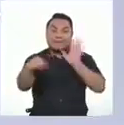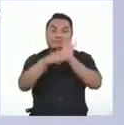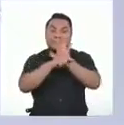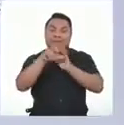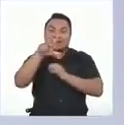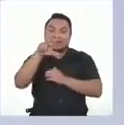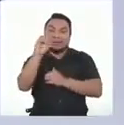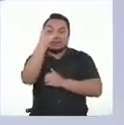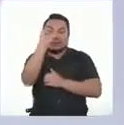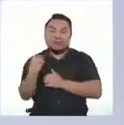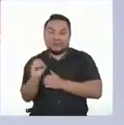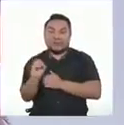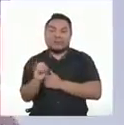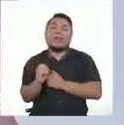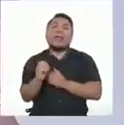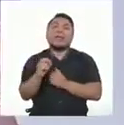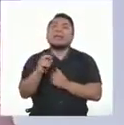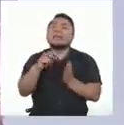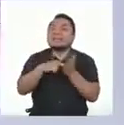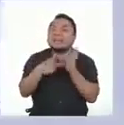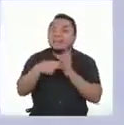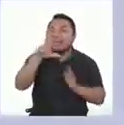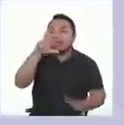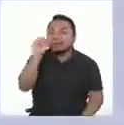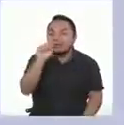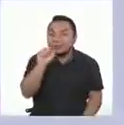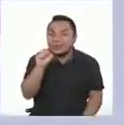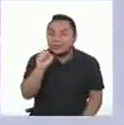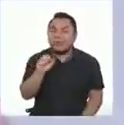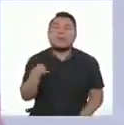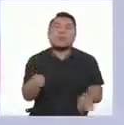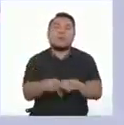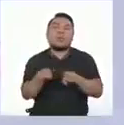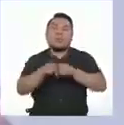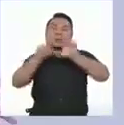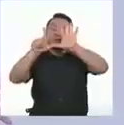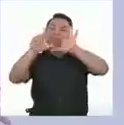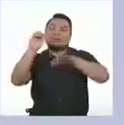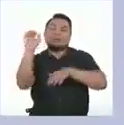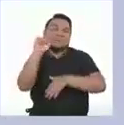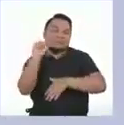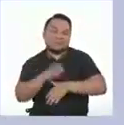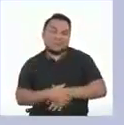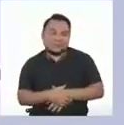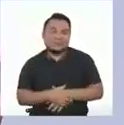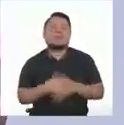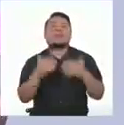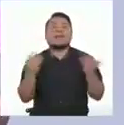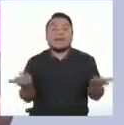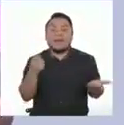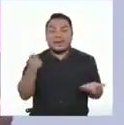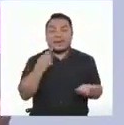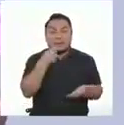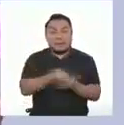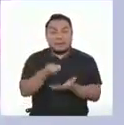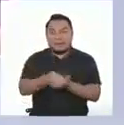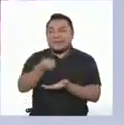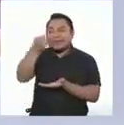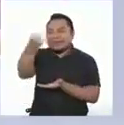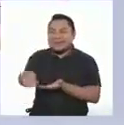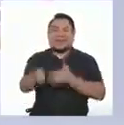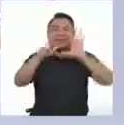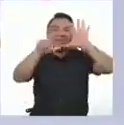el 30%, es decir, menos 30 soles, es igual a 70 soles. Así que el precio de la licuadora